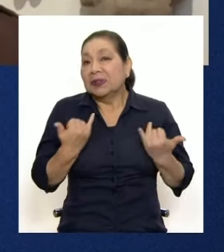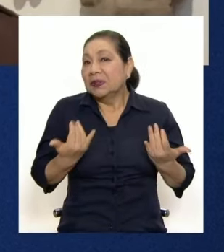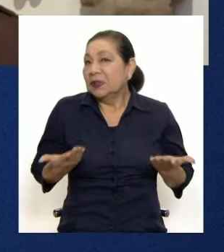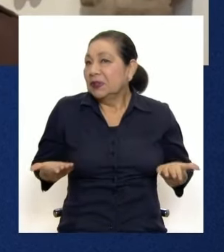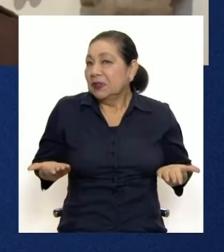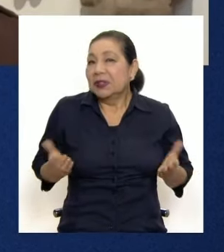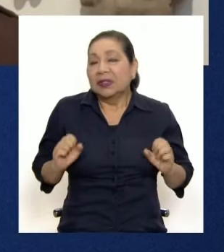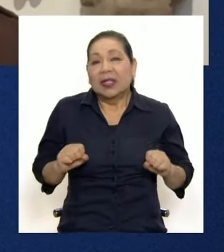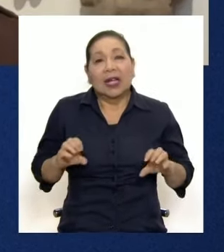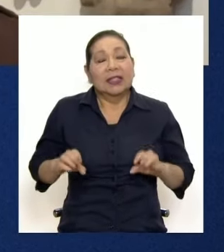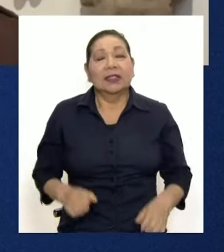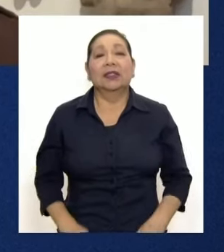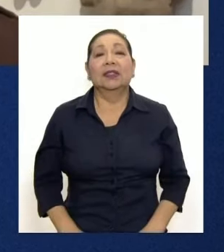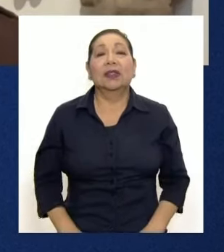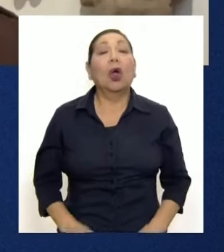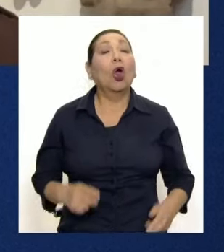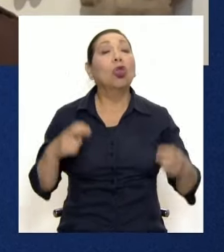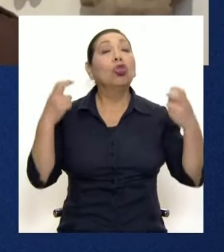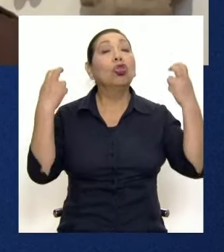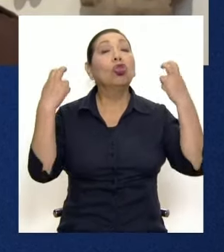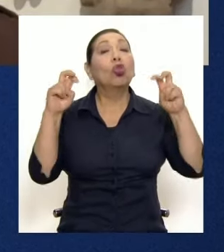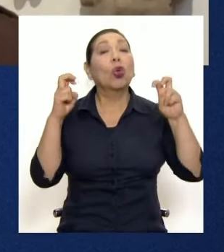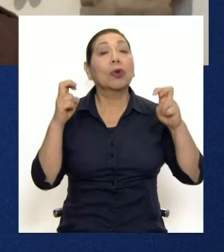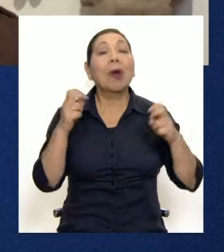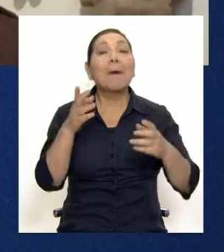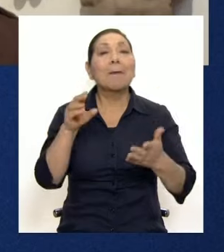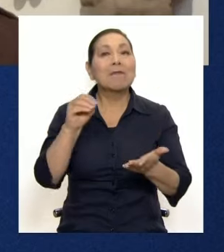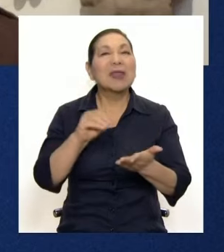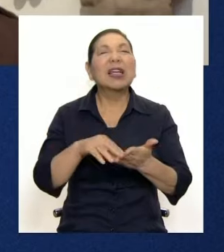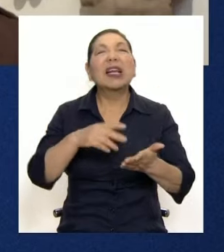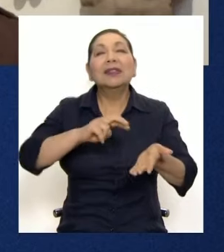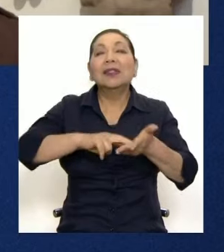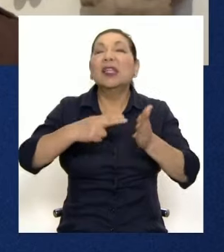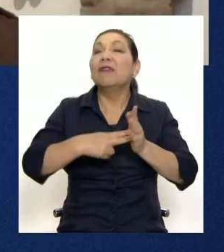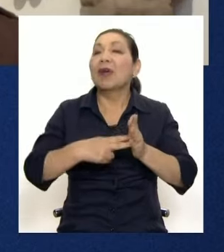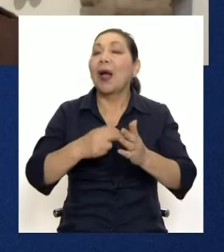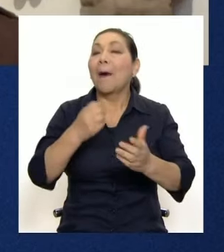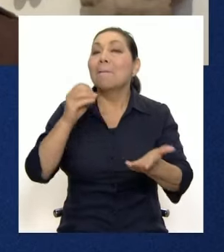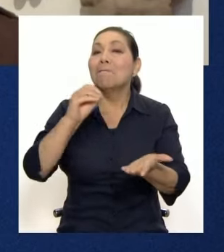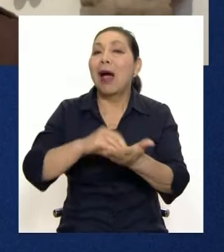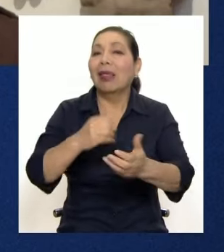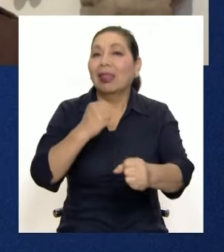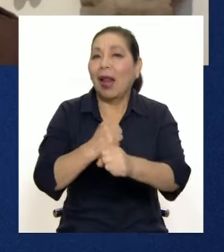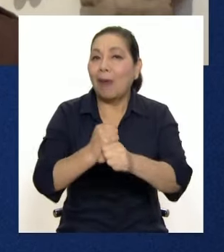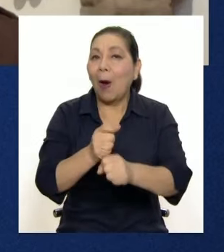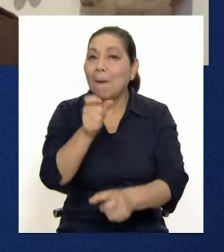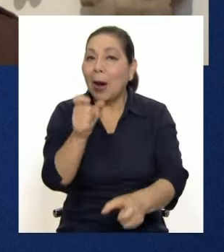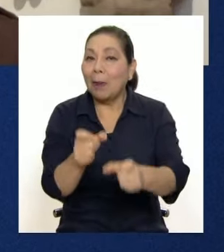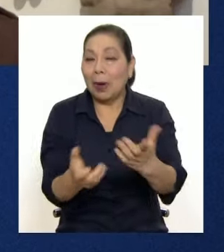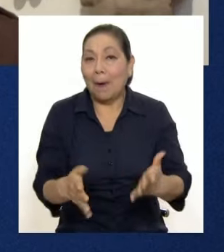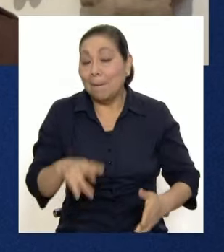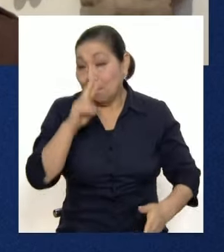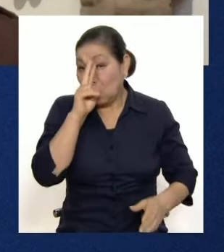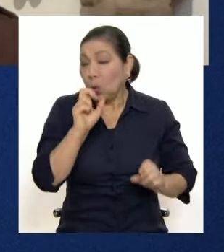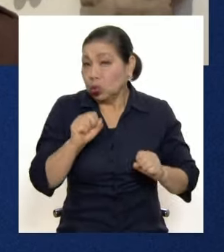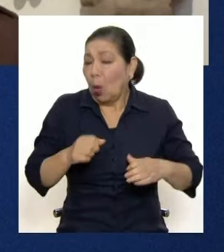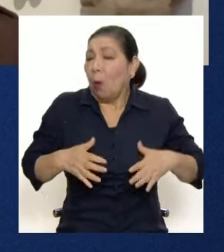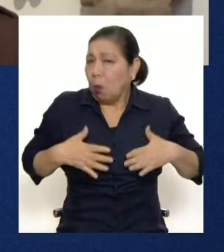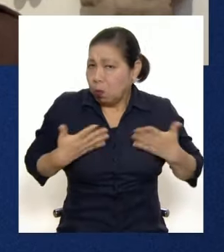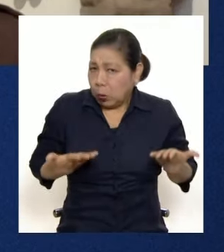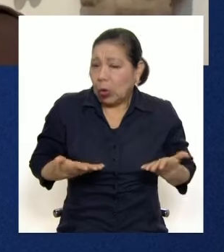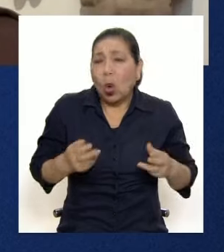eso hace que el turismo genere empleo es el mayor generador de empleo eh Perú puede hacer